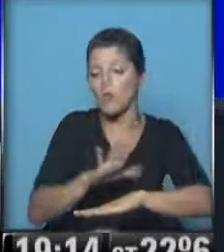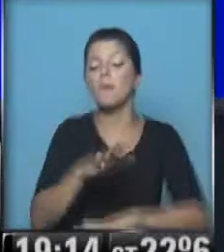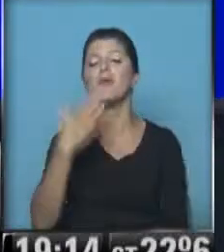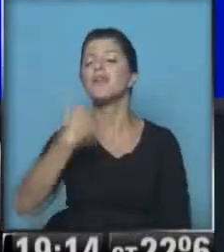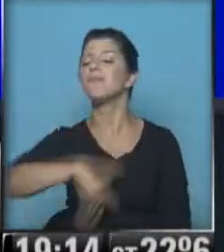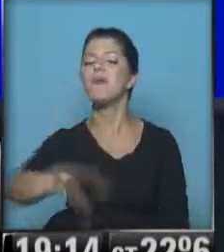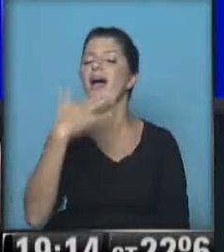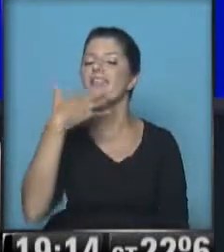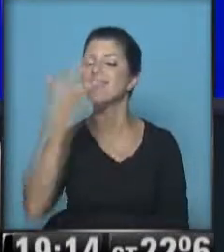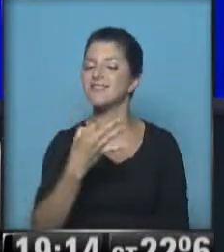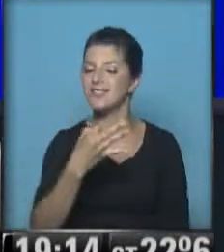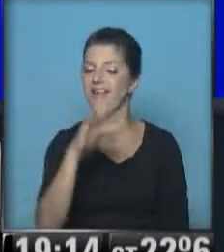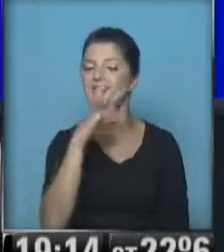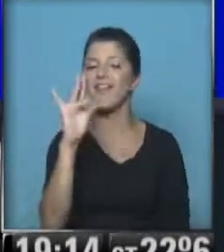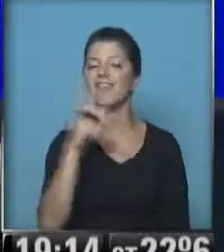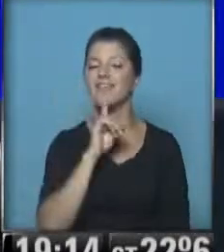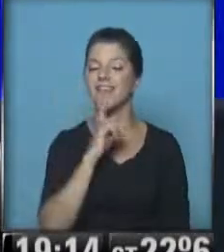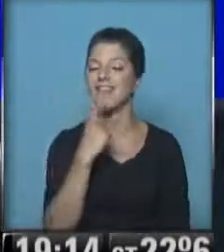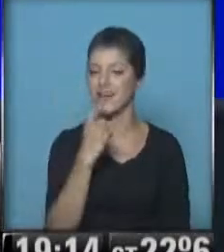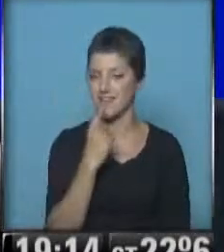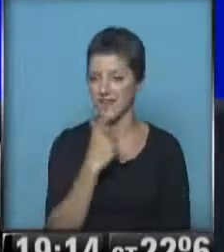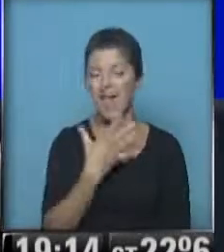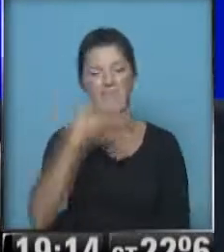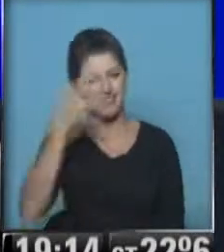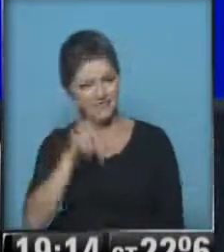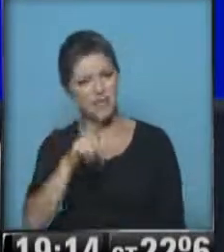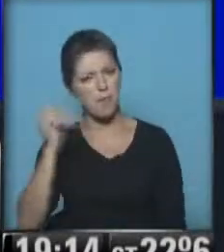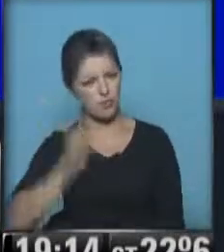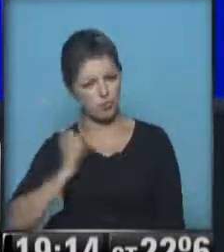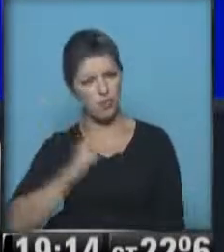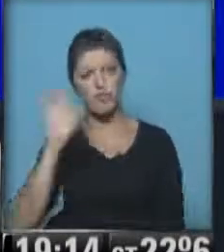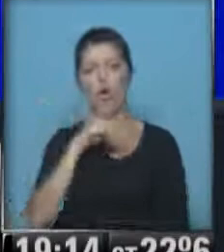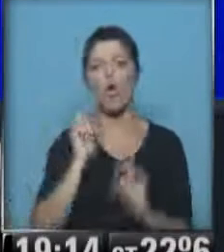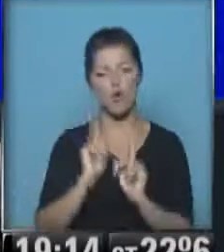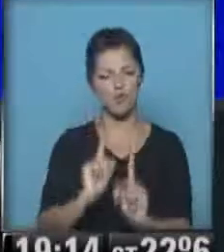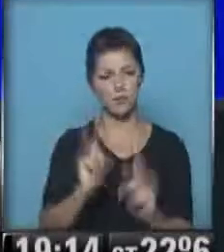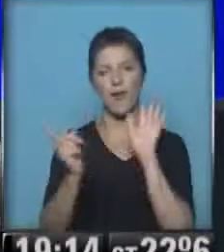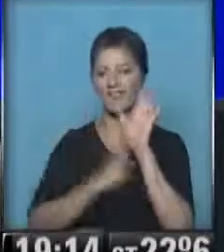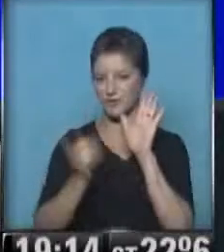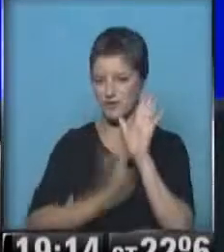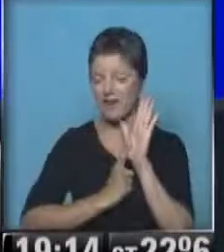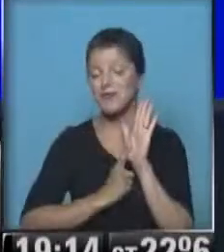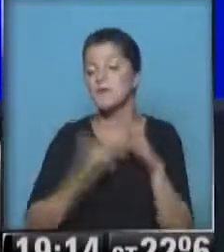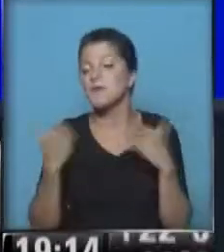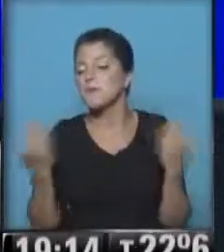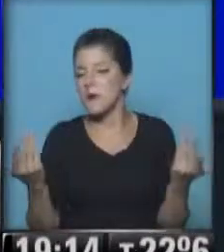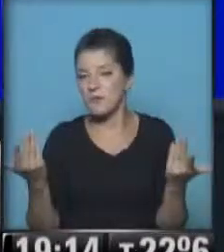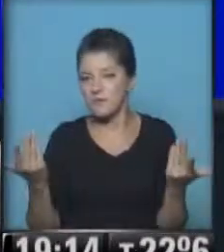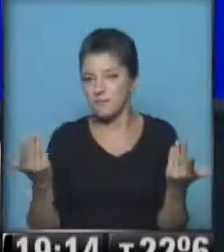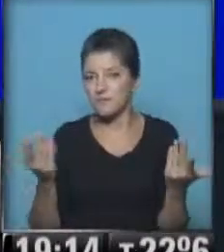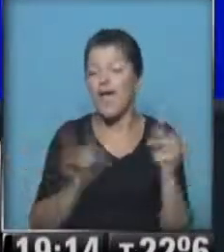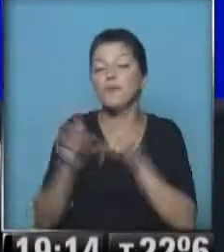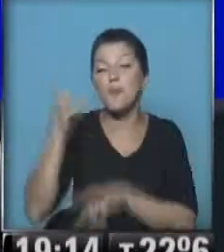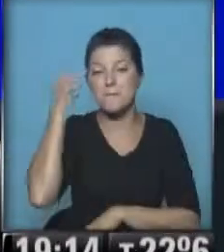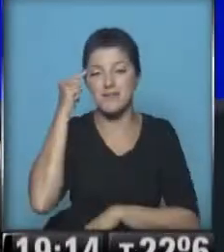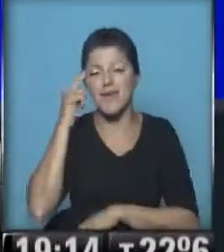decidir en este caso Gallardo? ¿Va a decidir por Chiarini o va a quedarse Barovero? Bueno, mientras tanto, piensan,